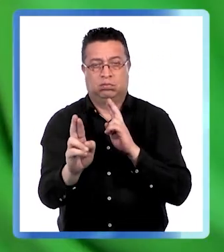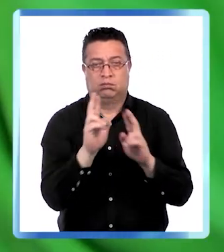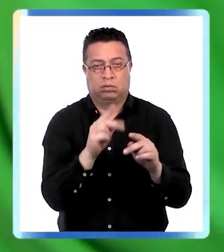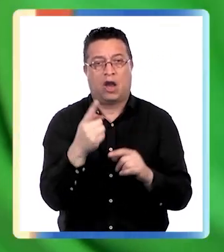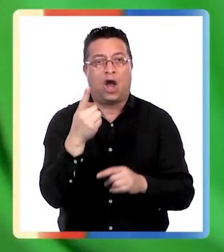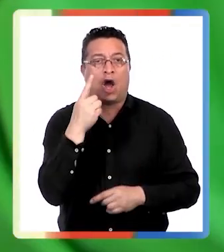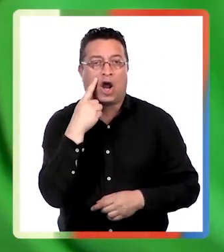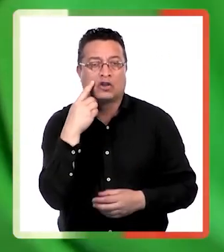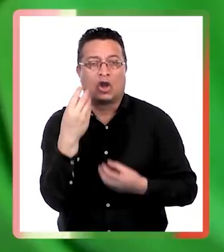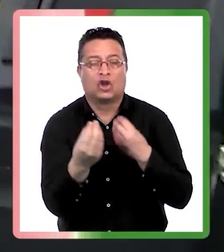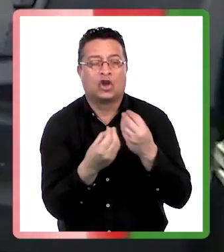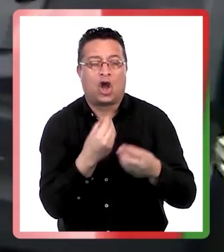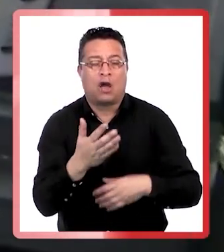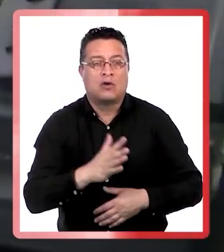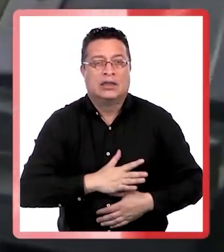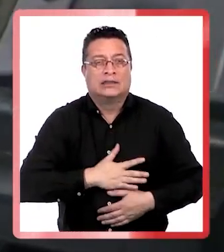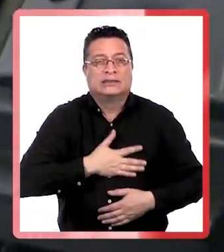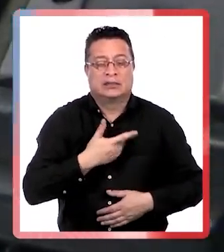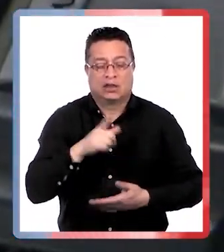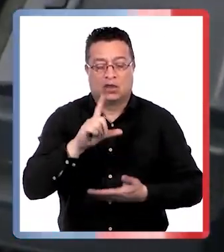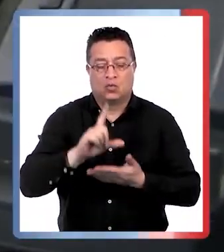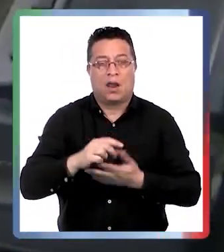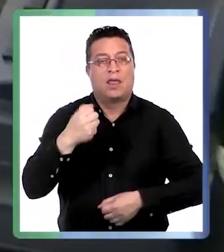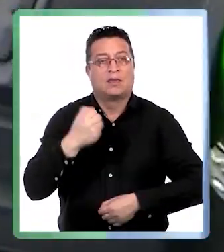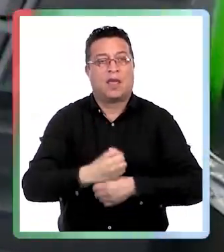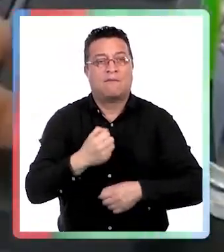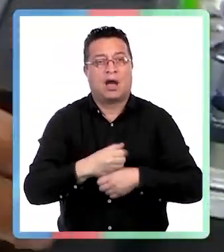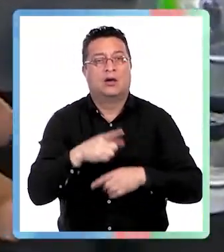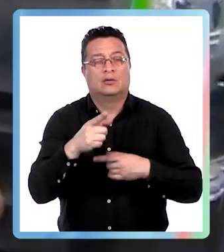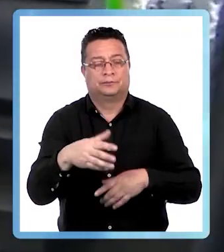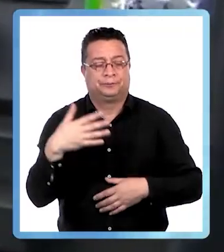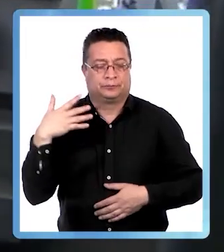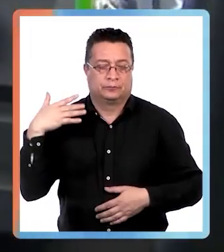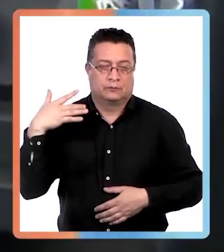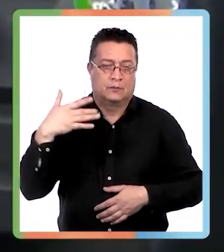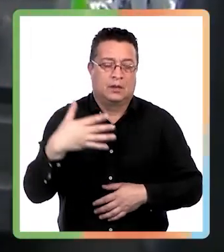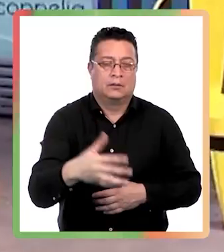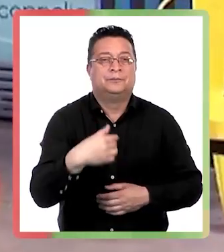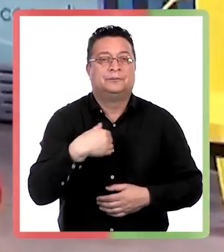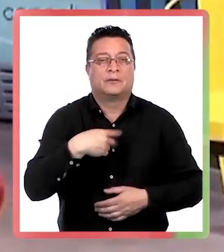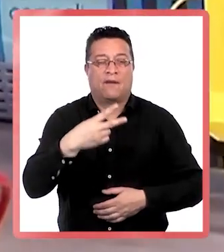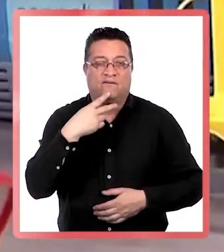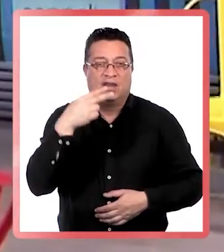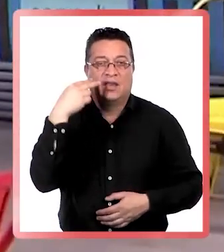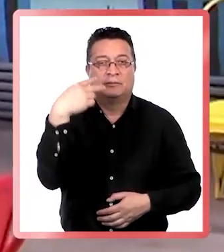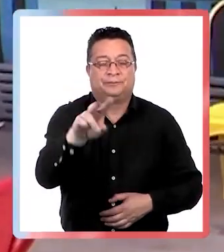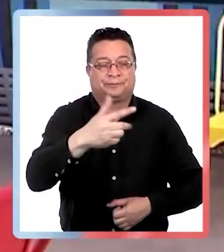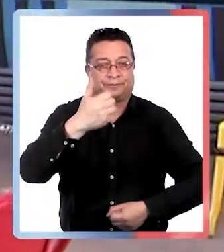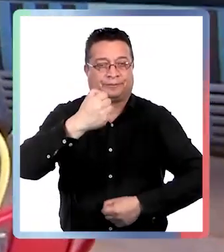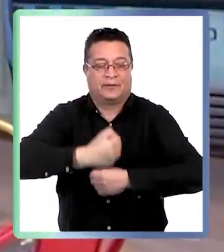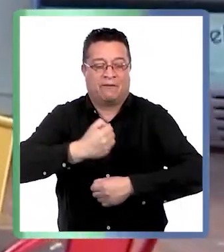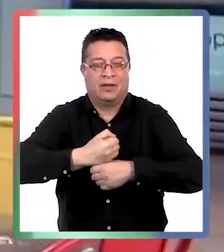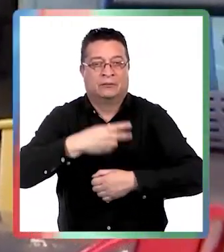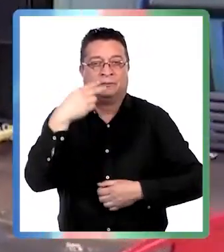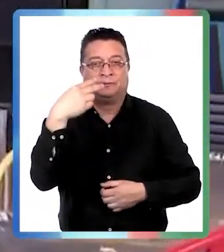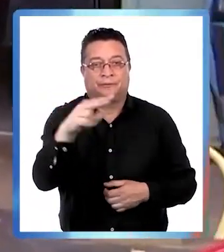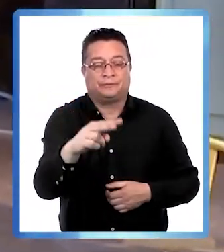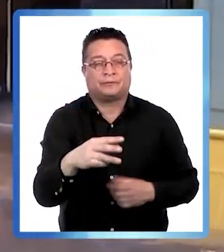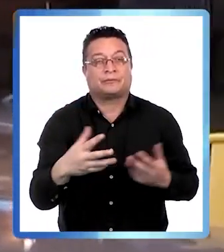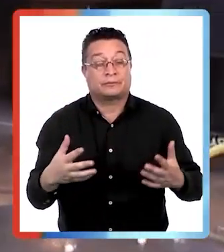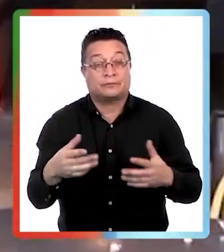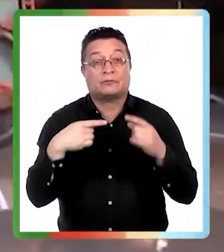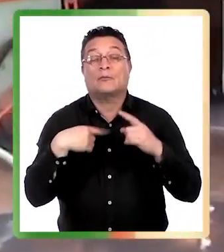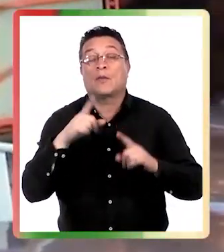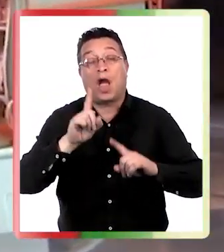responder? Es conocer cómo se han sentido en su espacio laboral a lo largo de su carrera o su vida de trabajo,